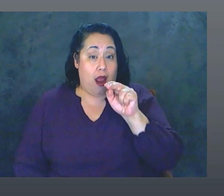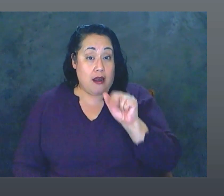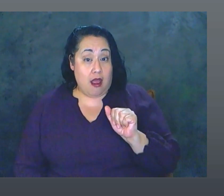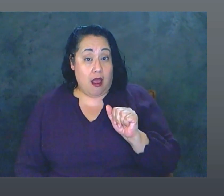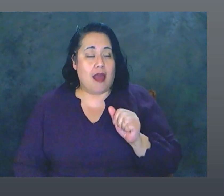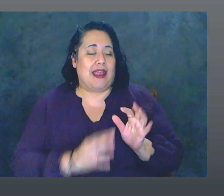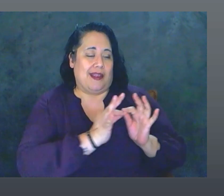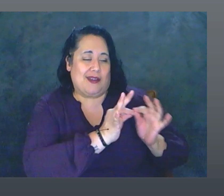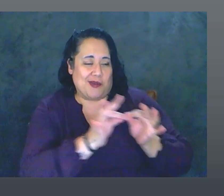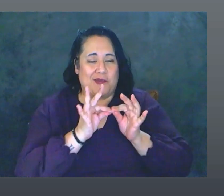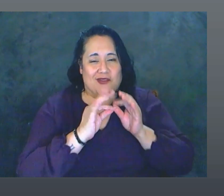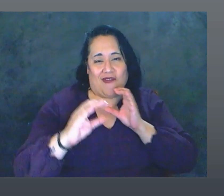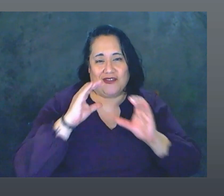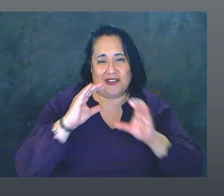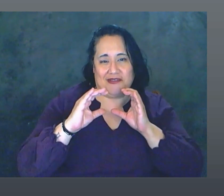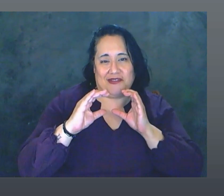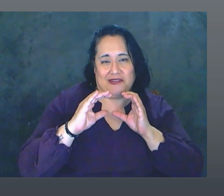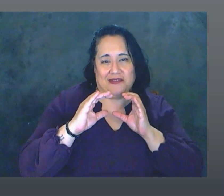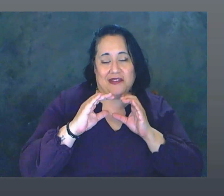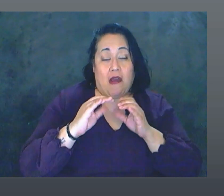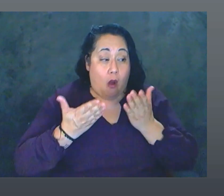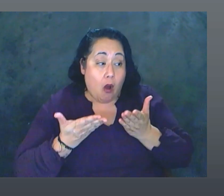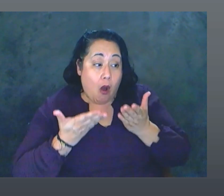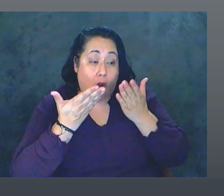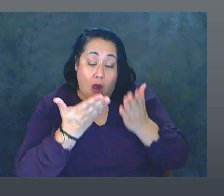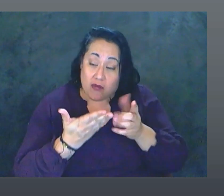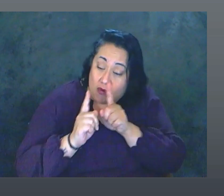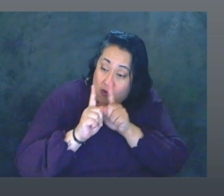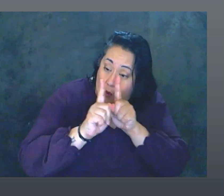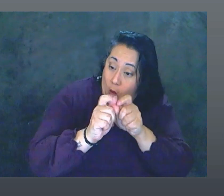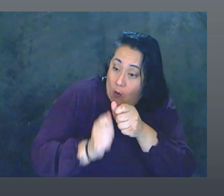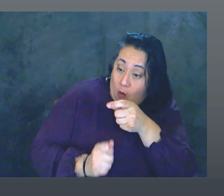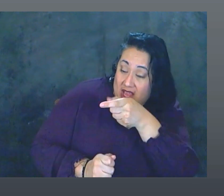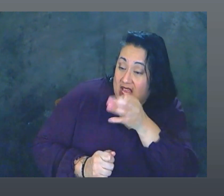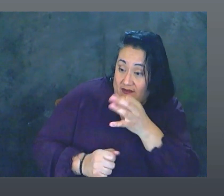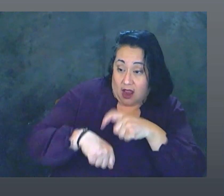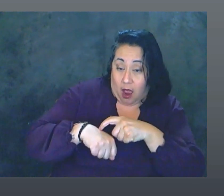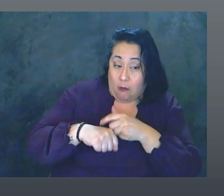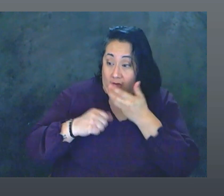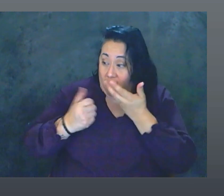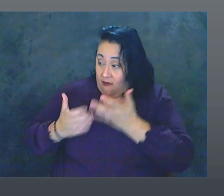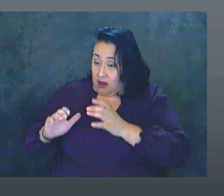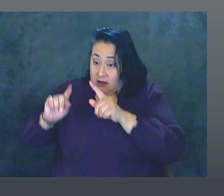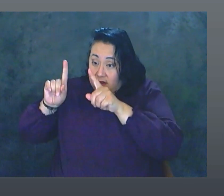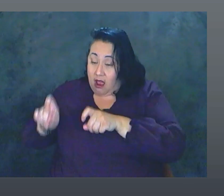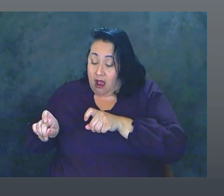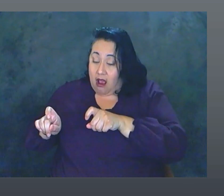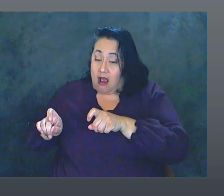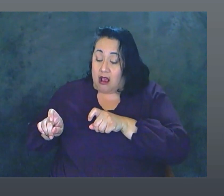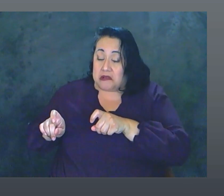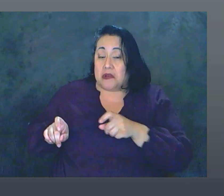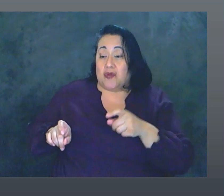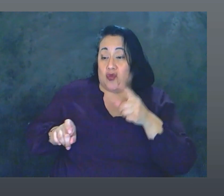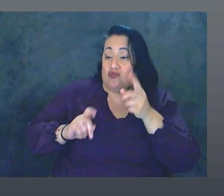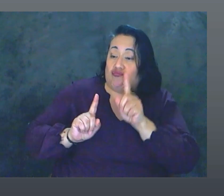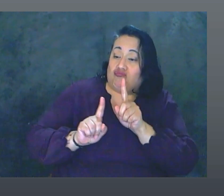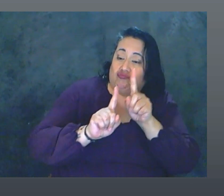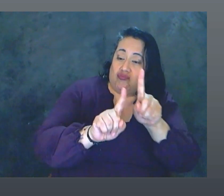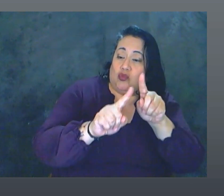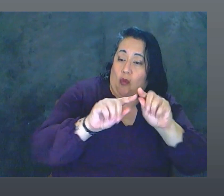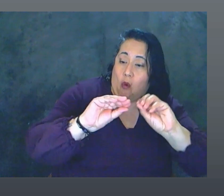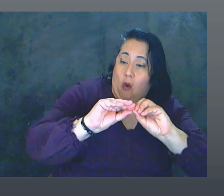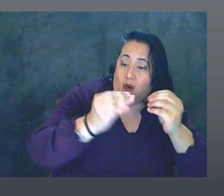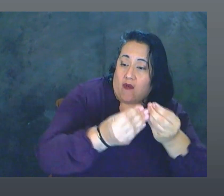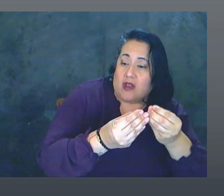Ana interpreta la conversación y ofrece ir con Miguel si hay tiempo después de su examen para caminar